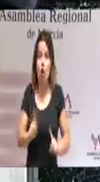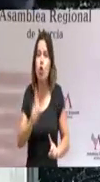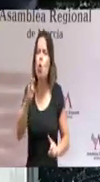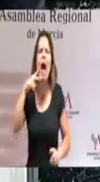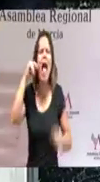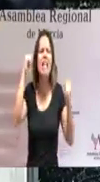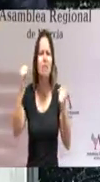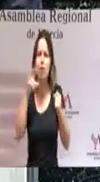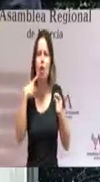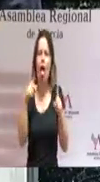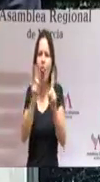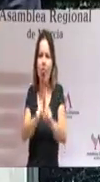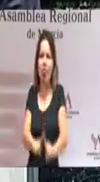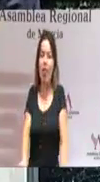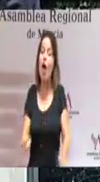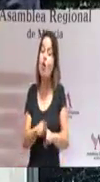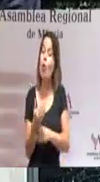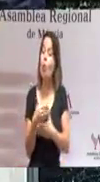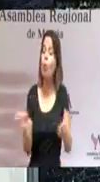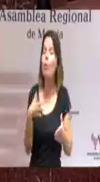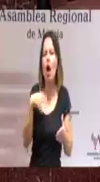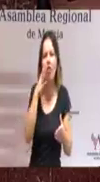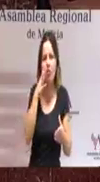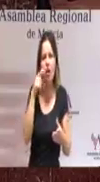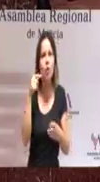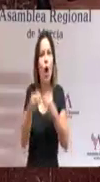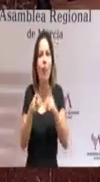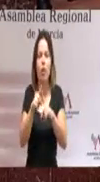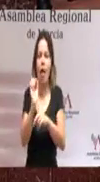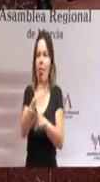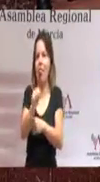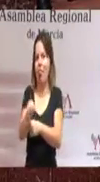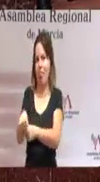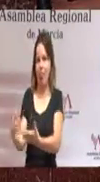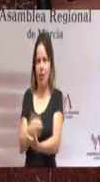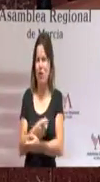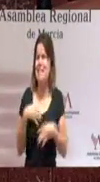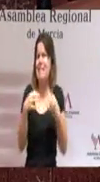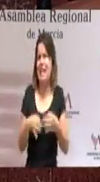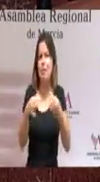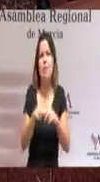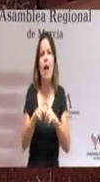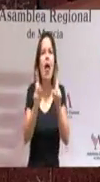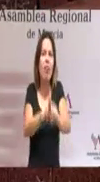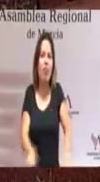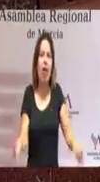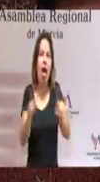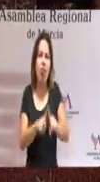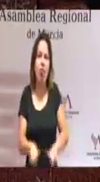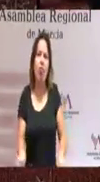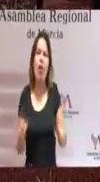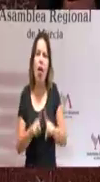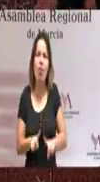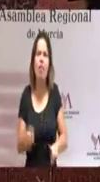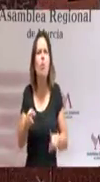experto en fingir que tiende la mano mientras hace oídos sordos. Está permanentemente fingiendo